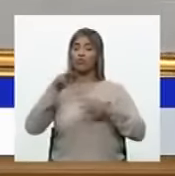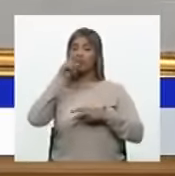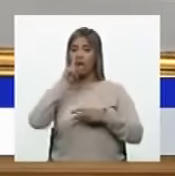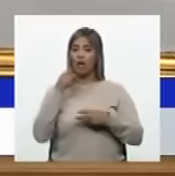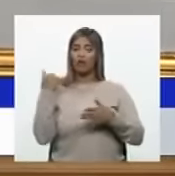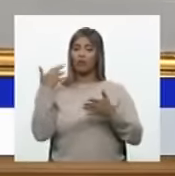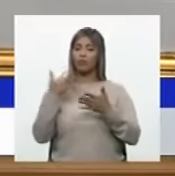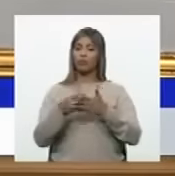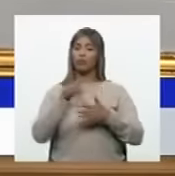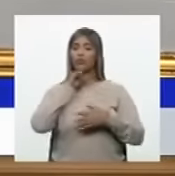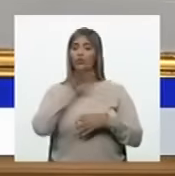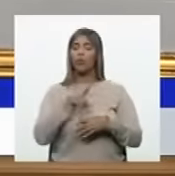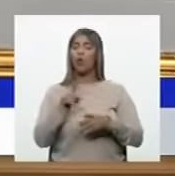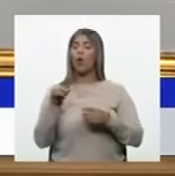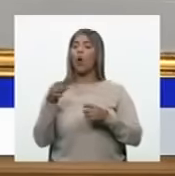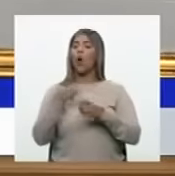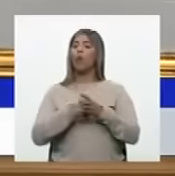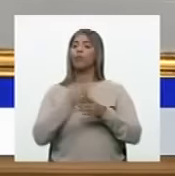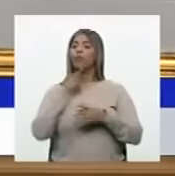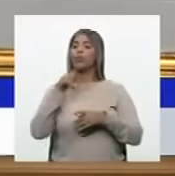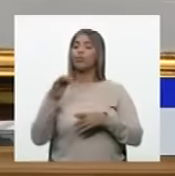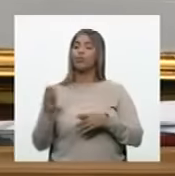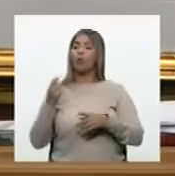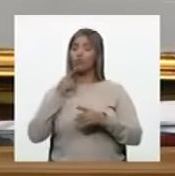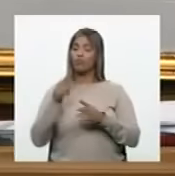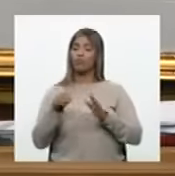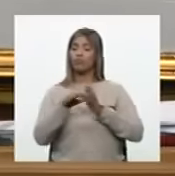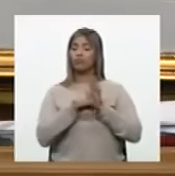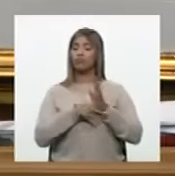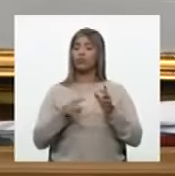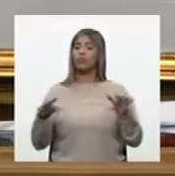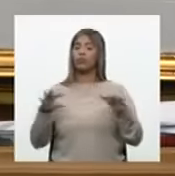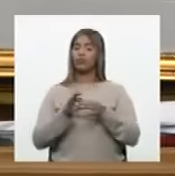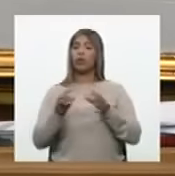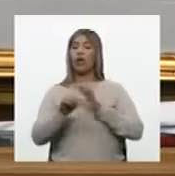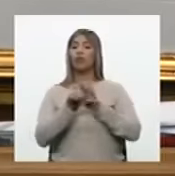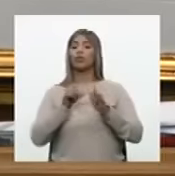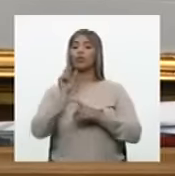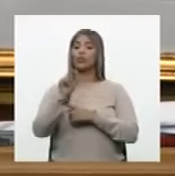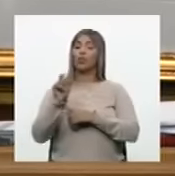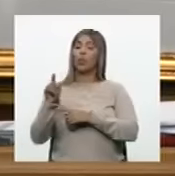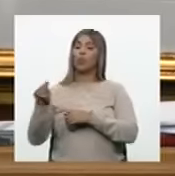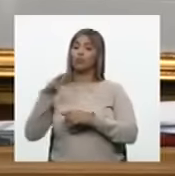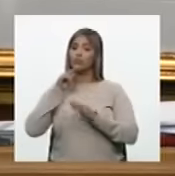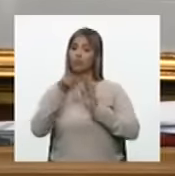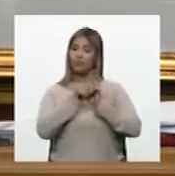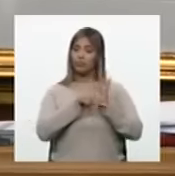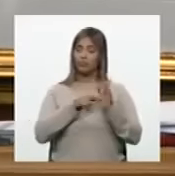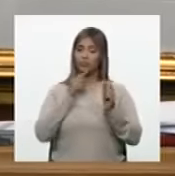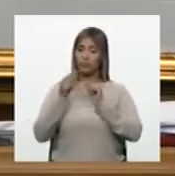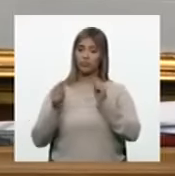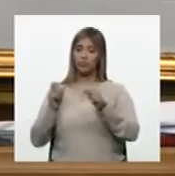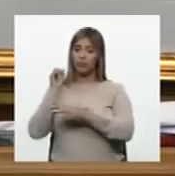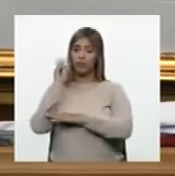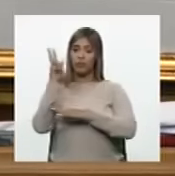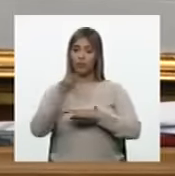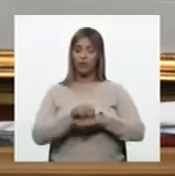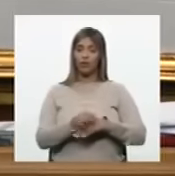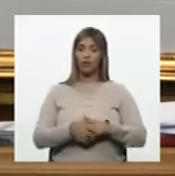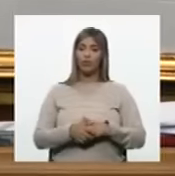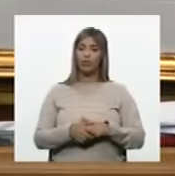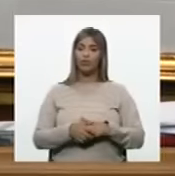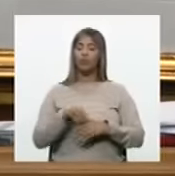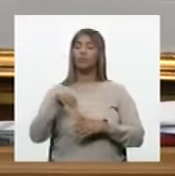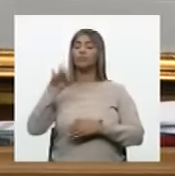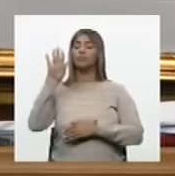años del histórico golpe de timón, de acuerdo con lo previsto en el artículo 111 del Reglamento Interior de Debate de la Asamblea Nacional,